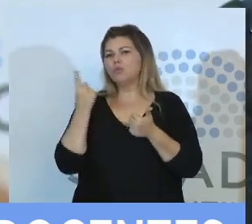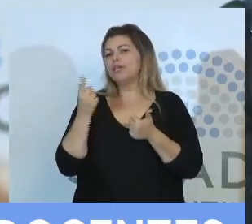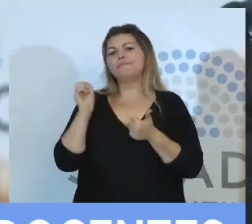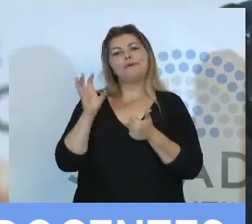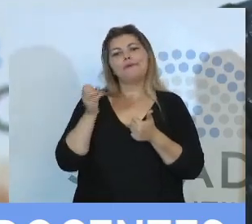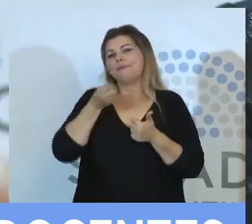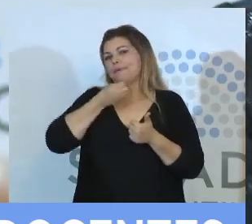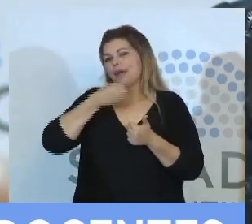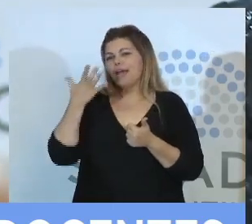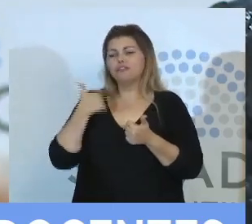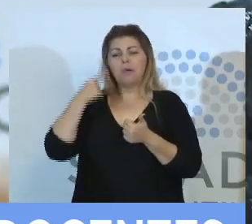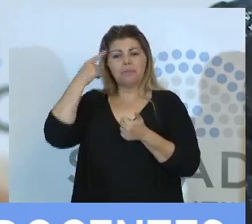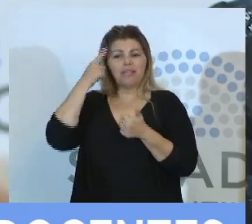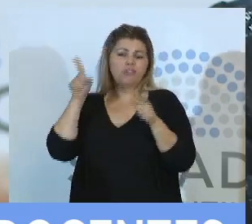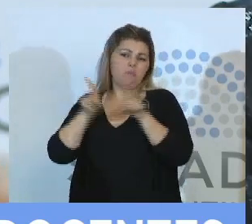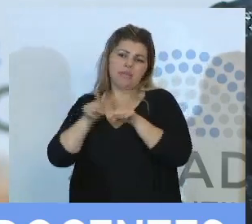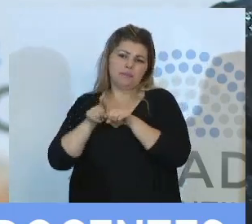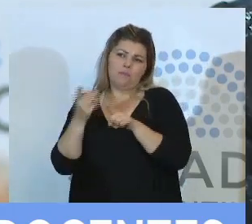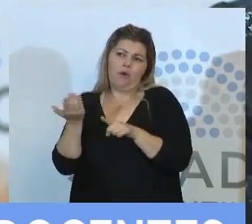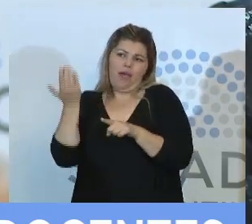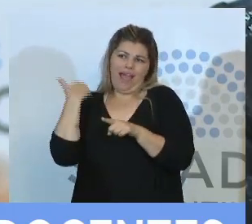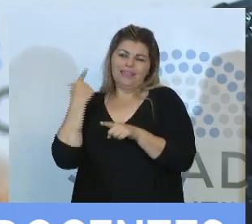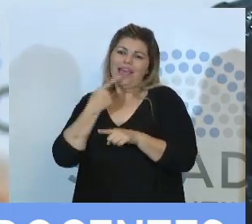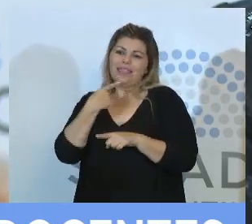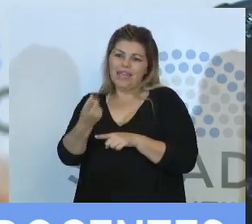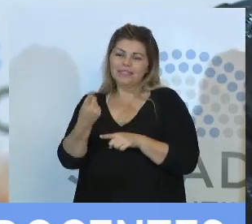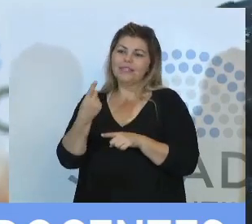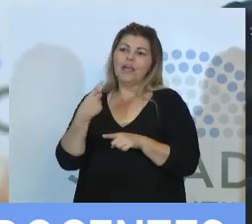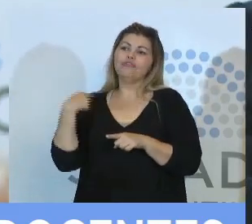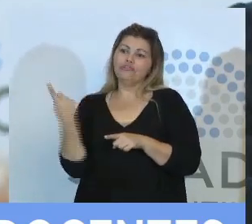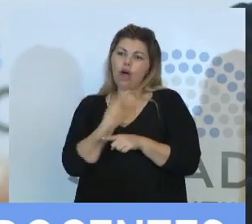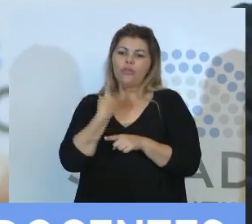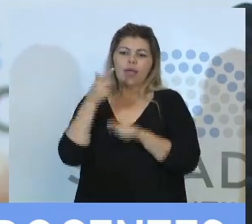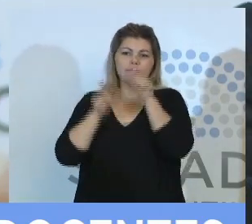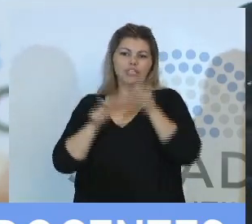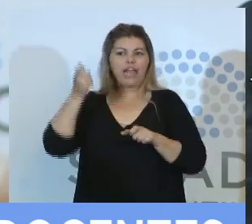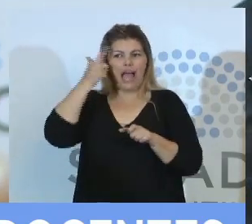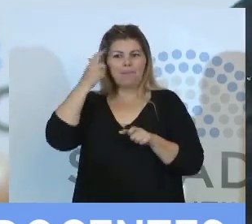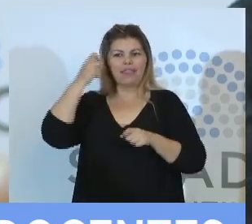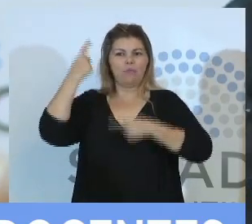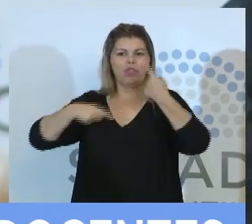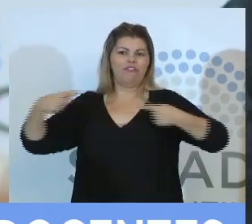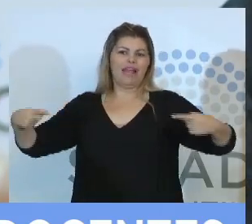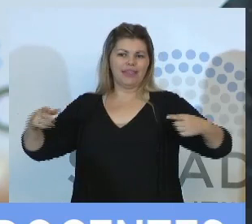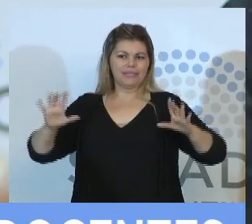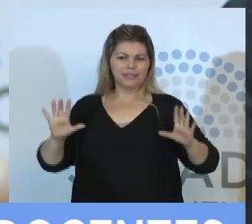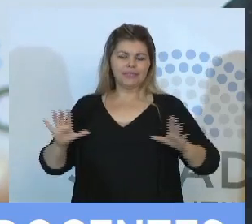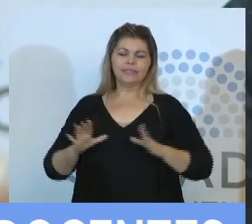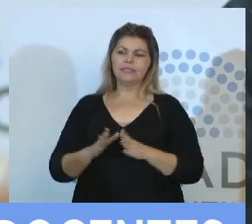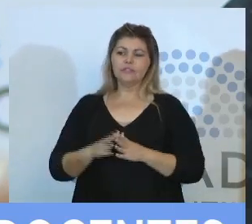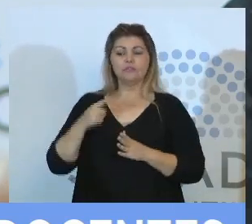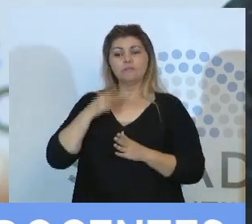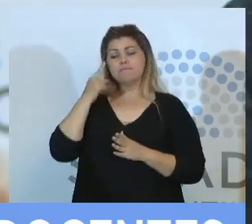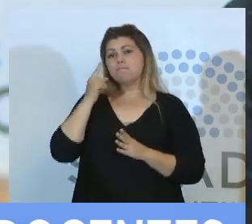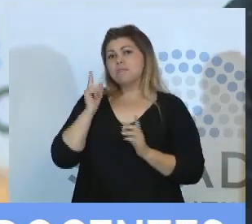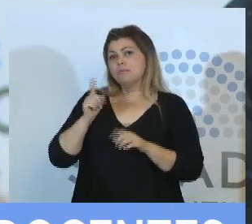Yo considero lo mismo que dijeron anteriormente, que todos aprendemos diferente. Y creo que si en